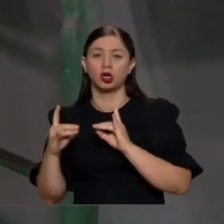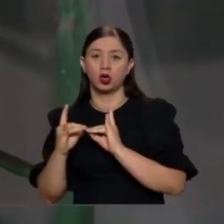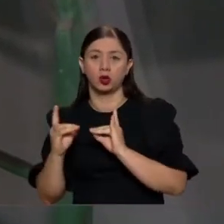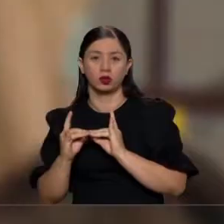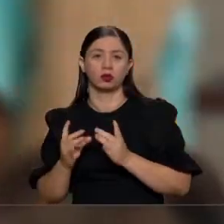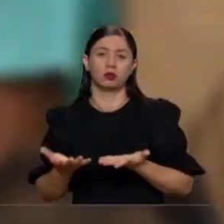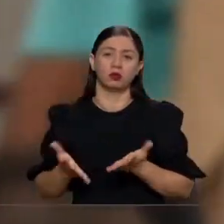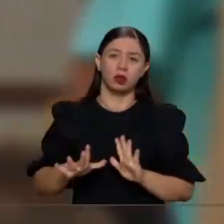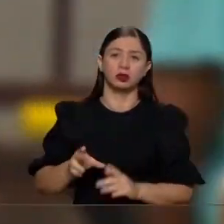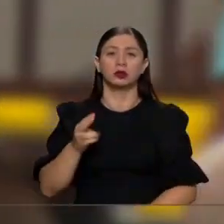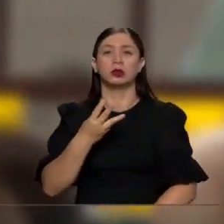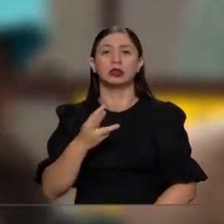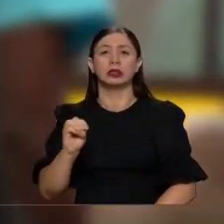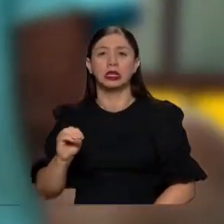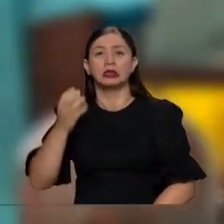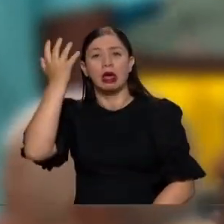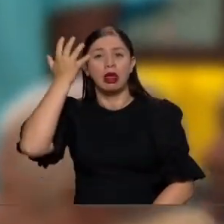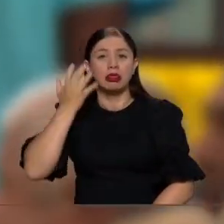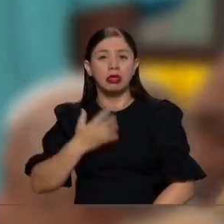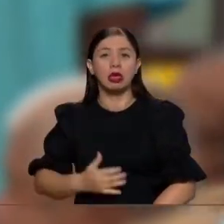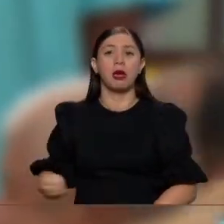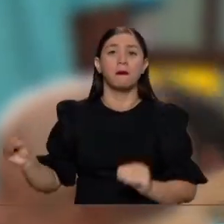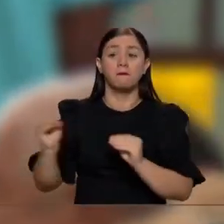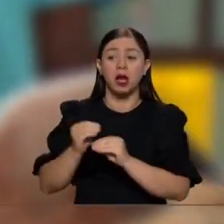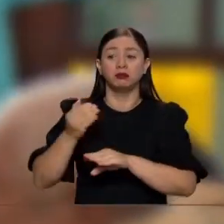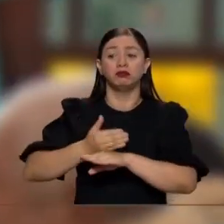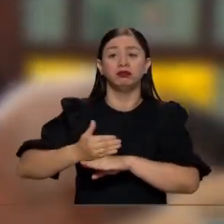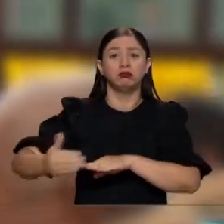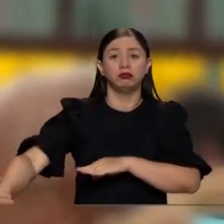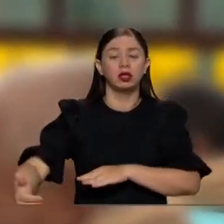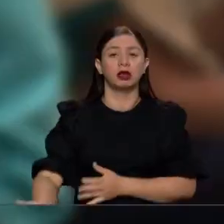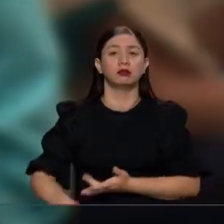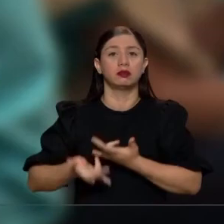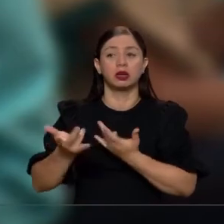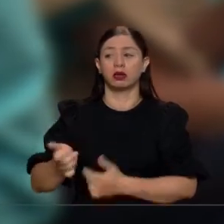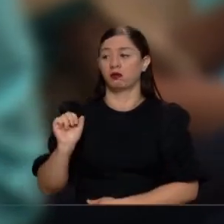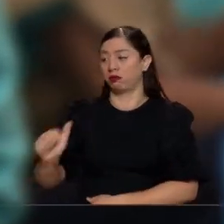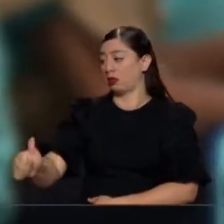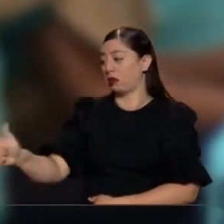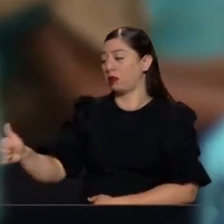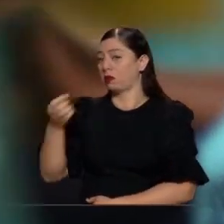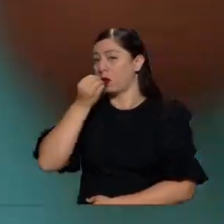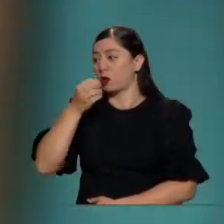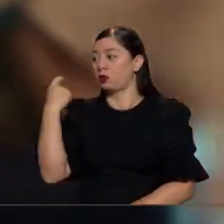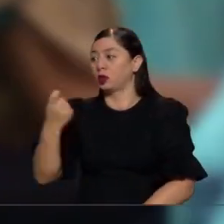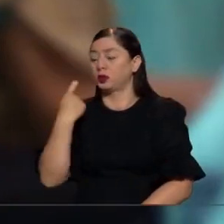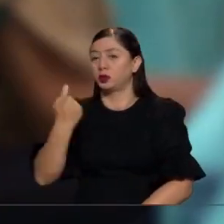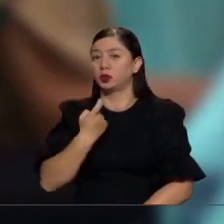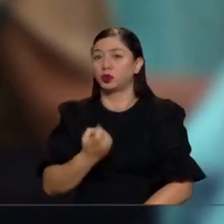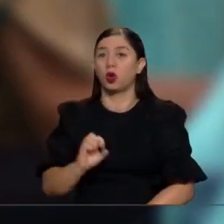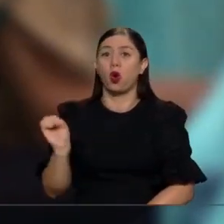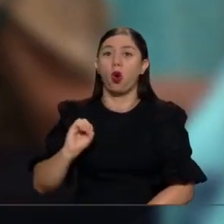al menos durante 30 días más, estos habitantes de Cali deberán rebuscar el alimento diario o asistir a alguno